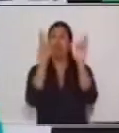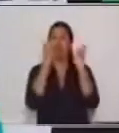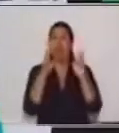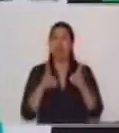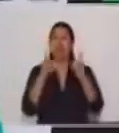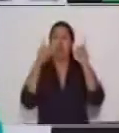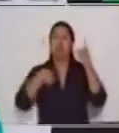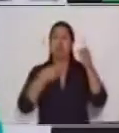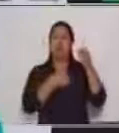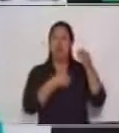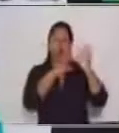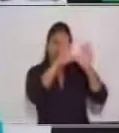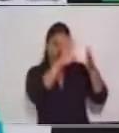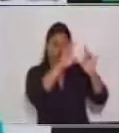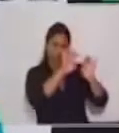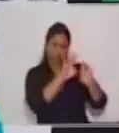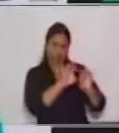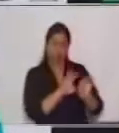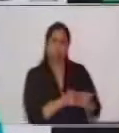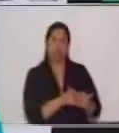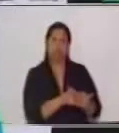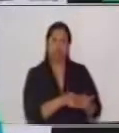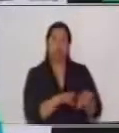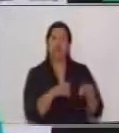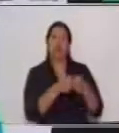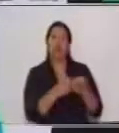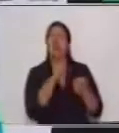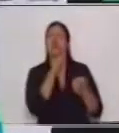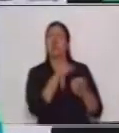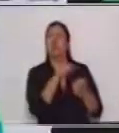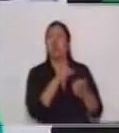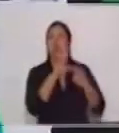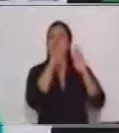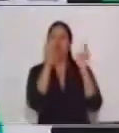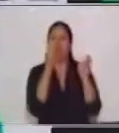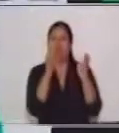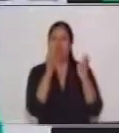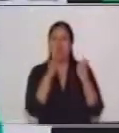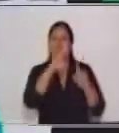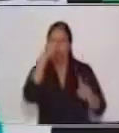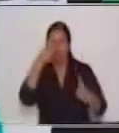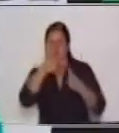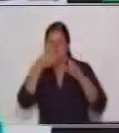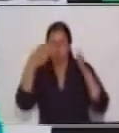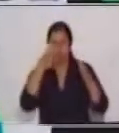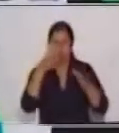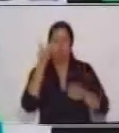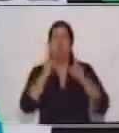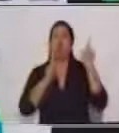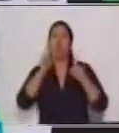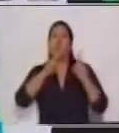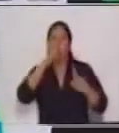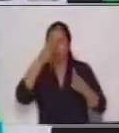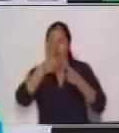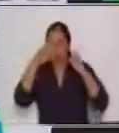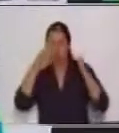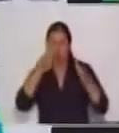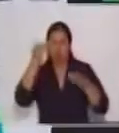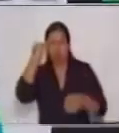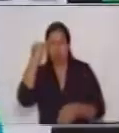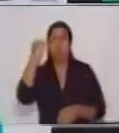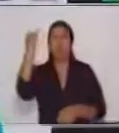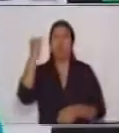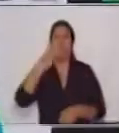de antemano. Así define claramente el enfoque, afirmación o posición acerca del